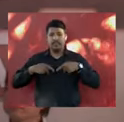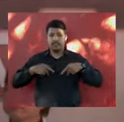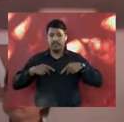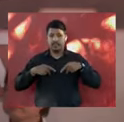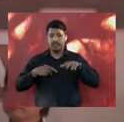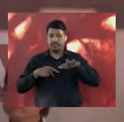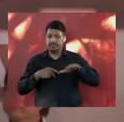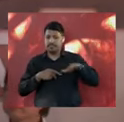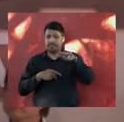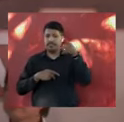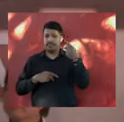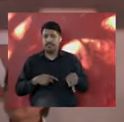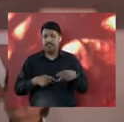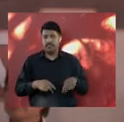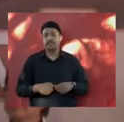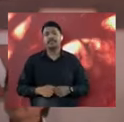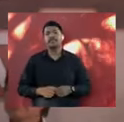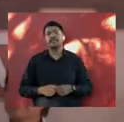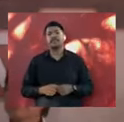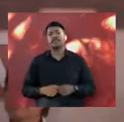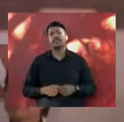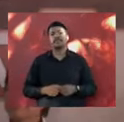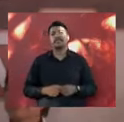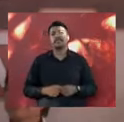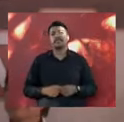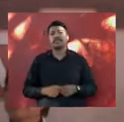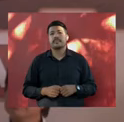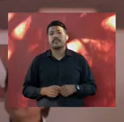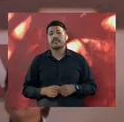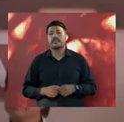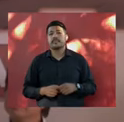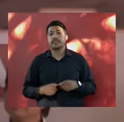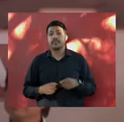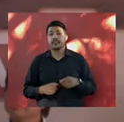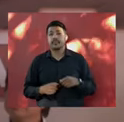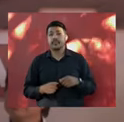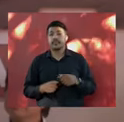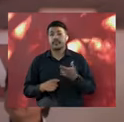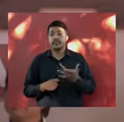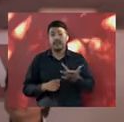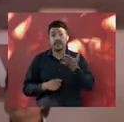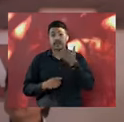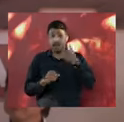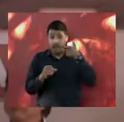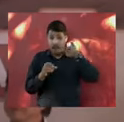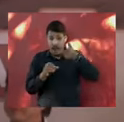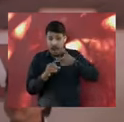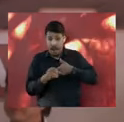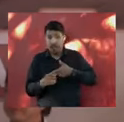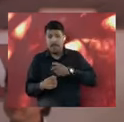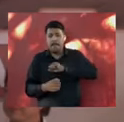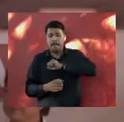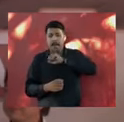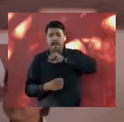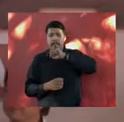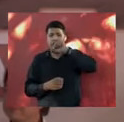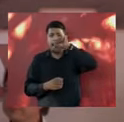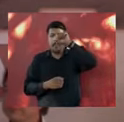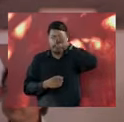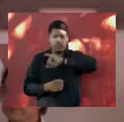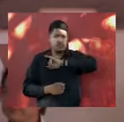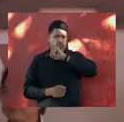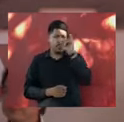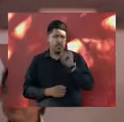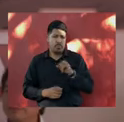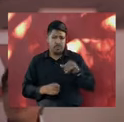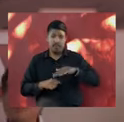zona metropolitana. Ya no va a haber gasolinazos, eso sí se los podemos asegurar. Nunca más